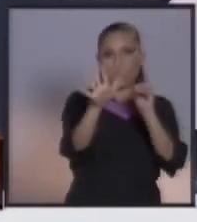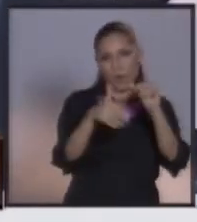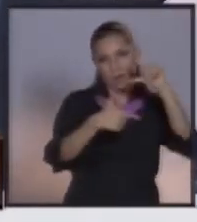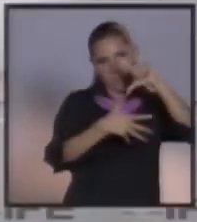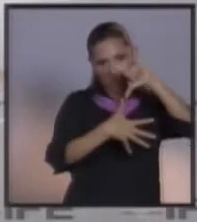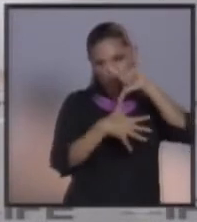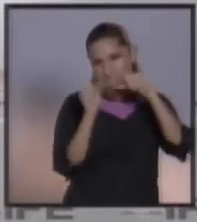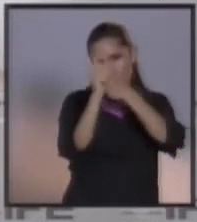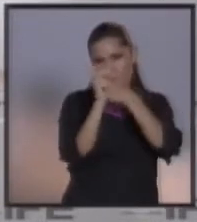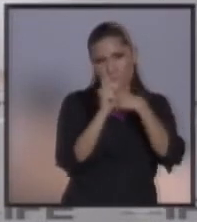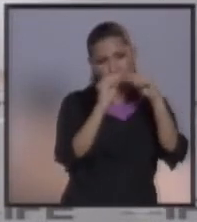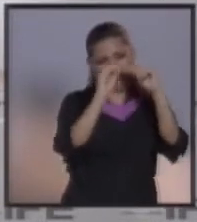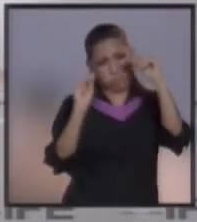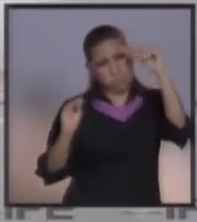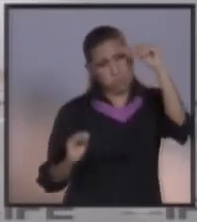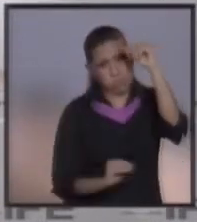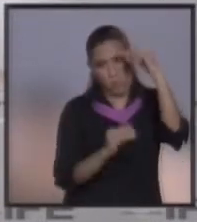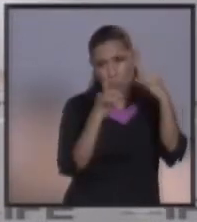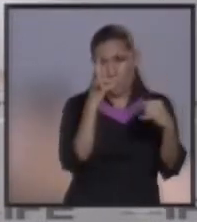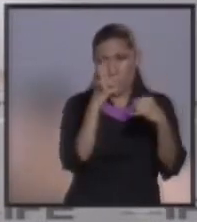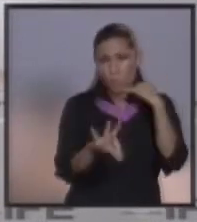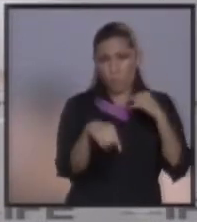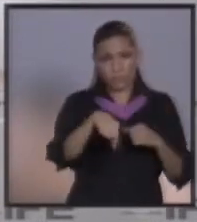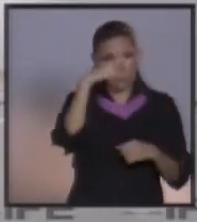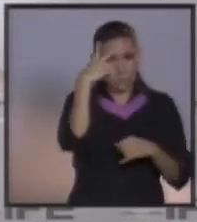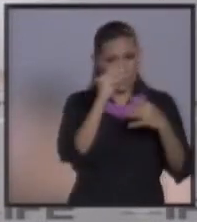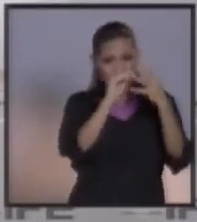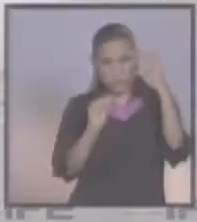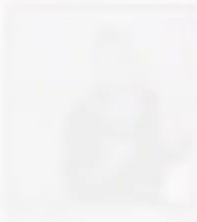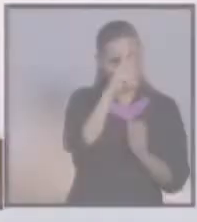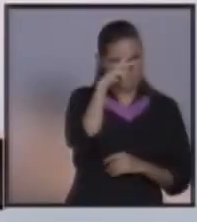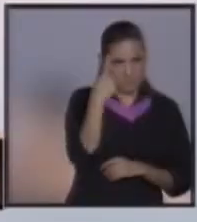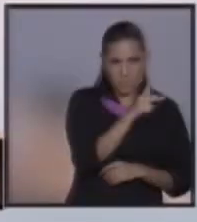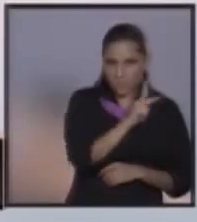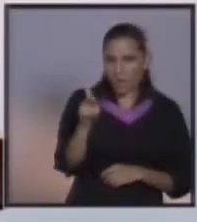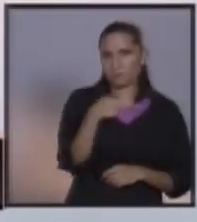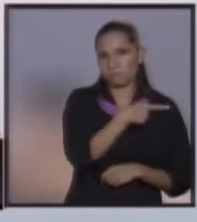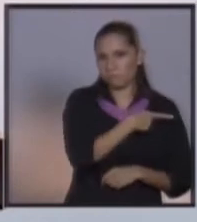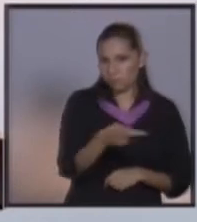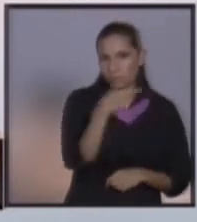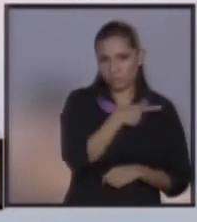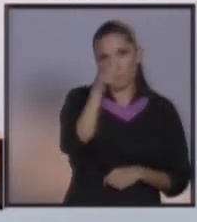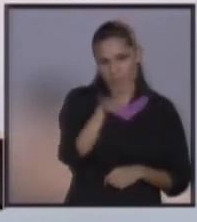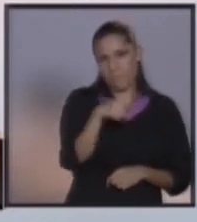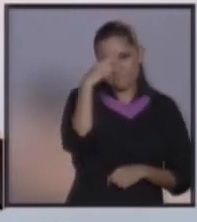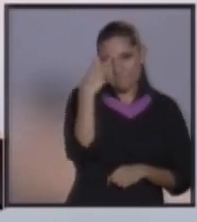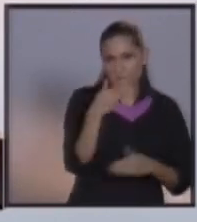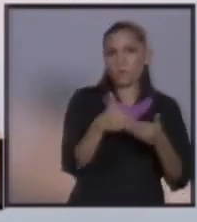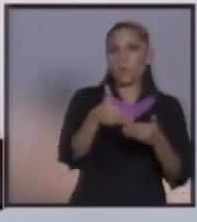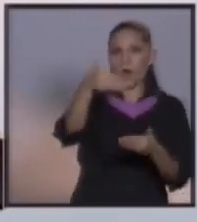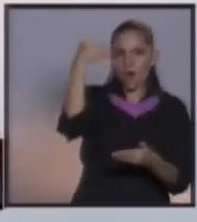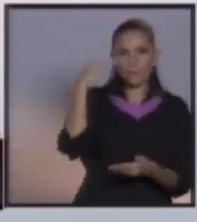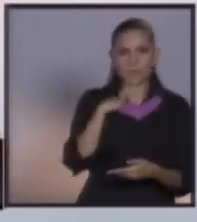fue prácticamente el último lugar, solo por encima de El Salvador. México dejó de ser el país que